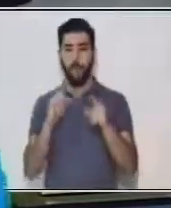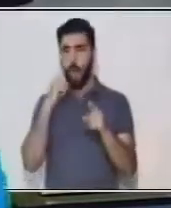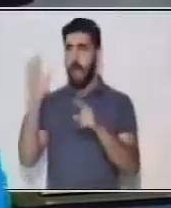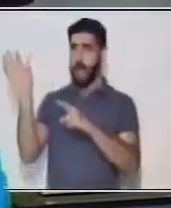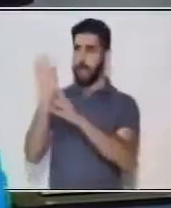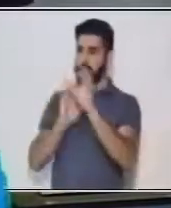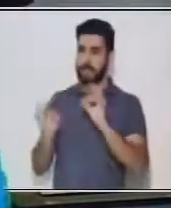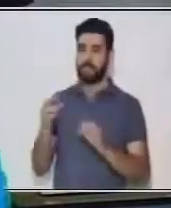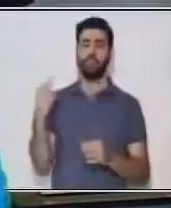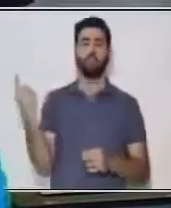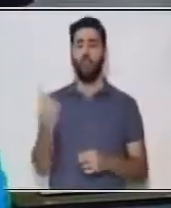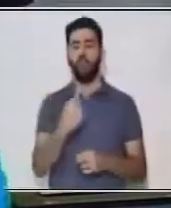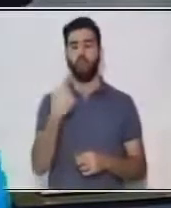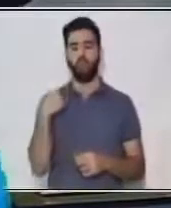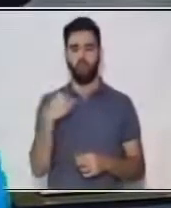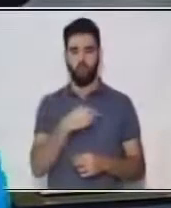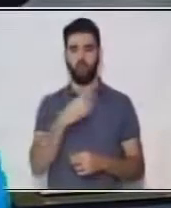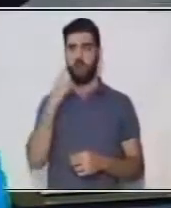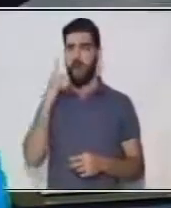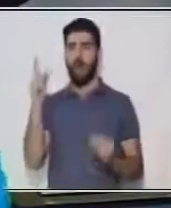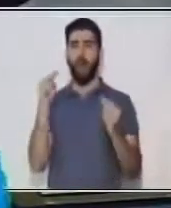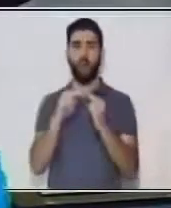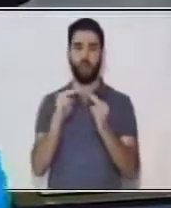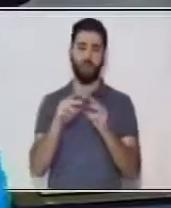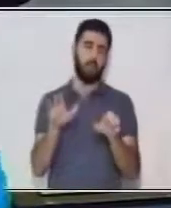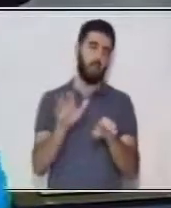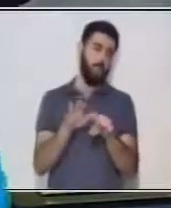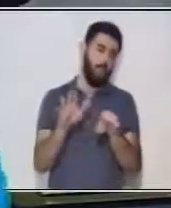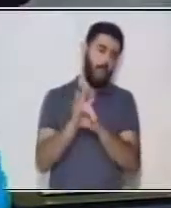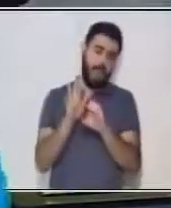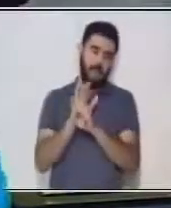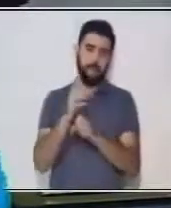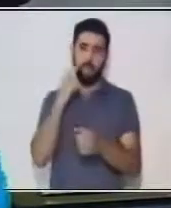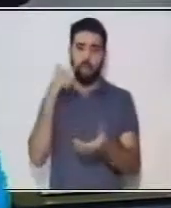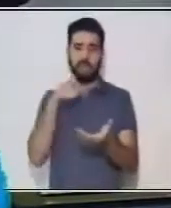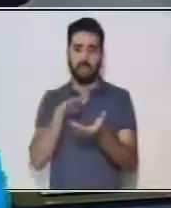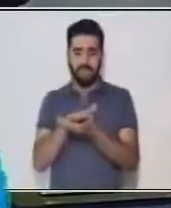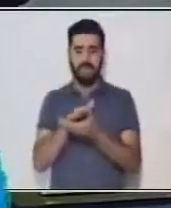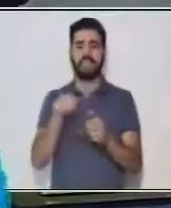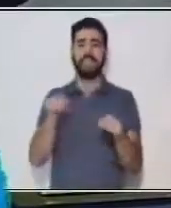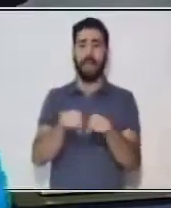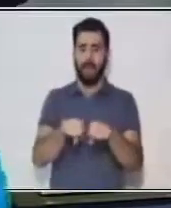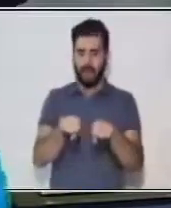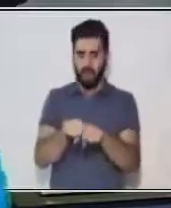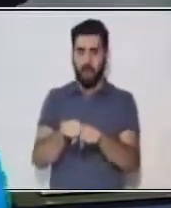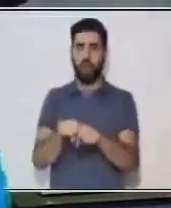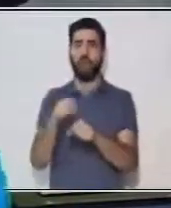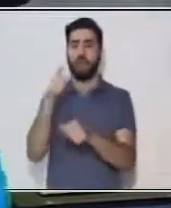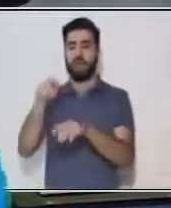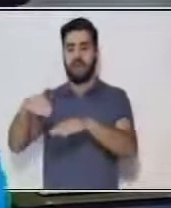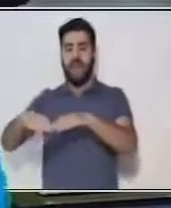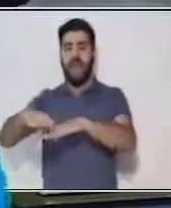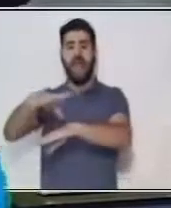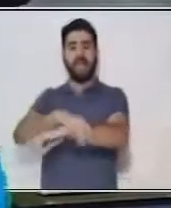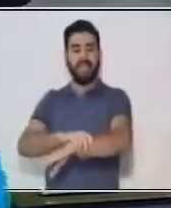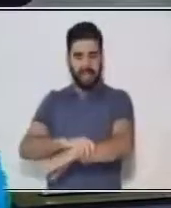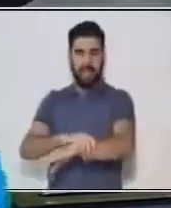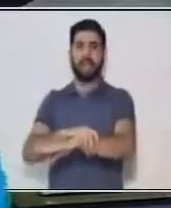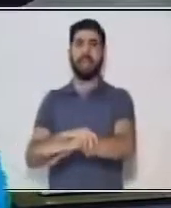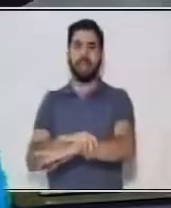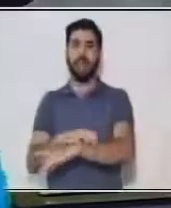cosas que conocemos. Por ejemplo, zapato, jardín, Juan. Es una categoría central en la